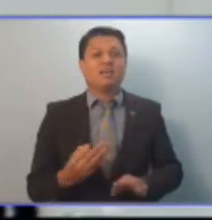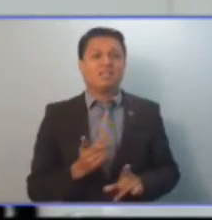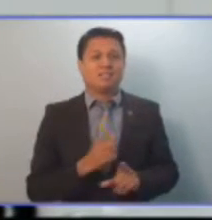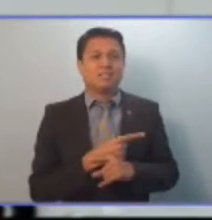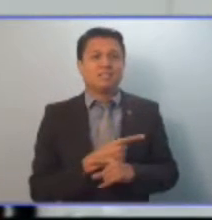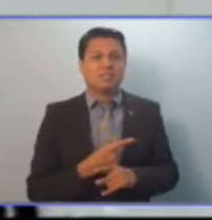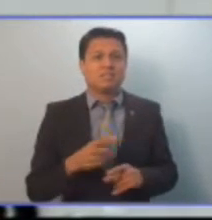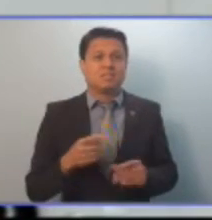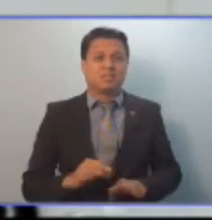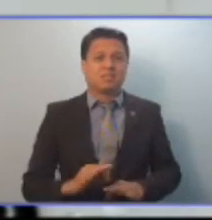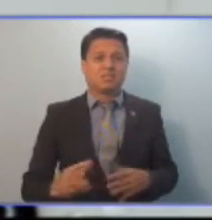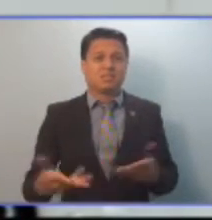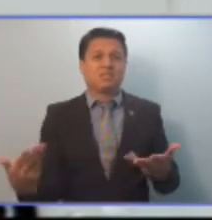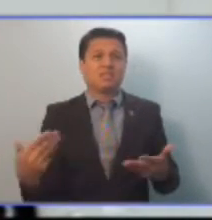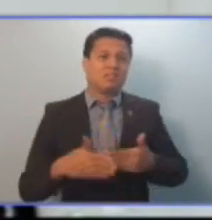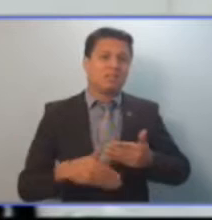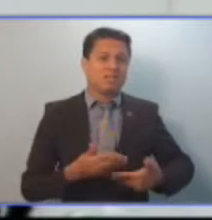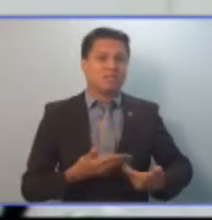inquilinato,